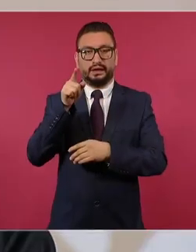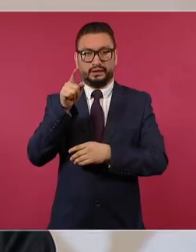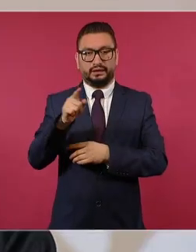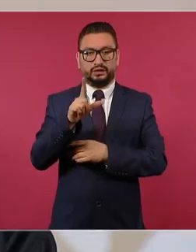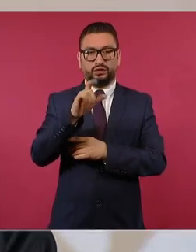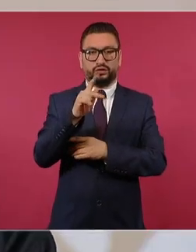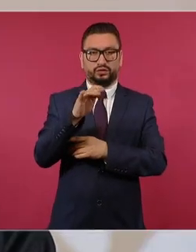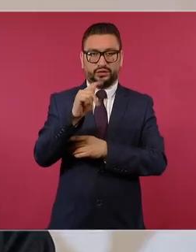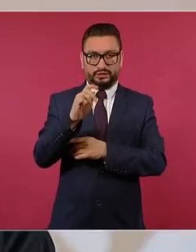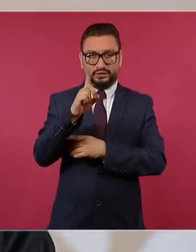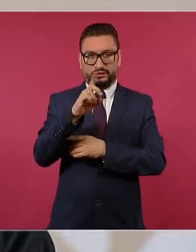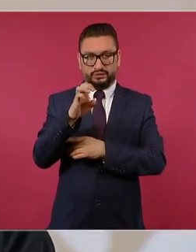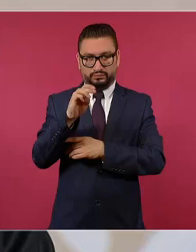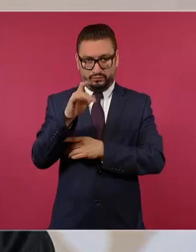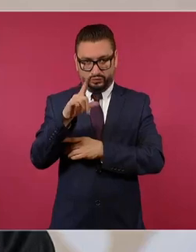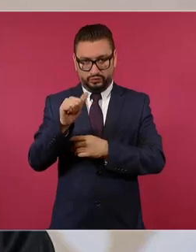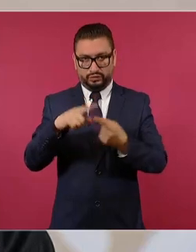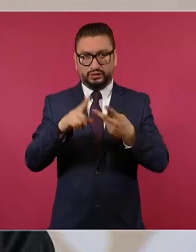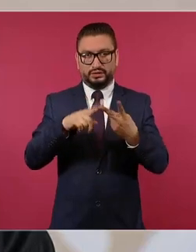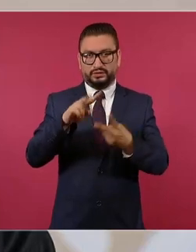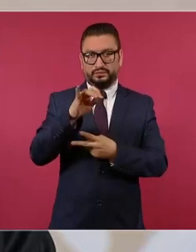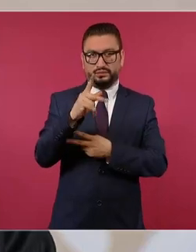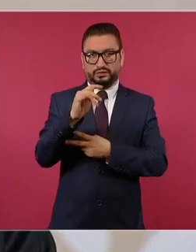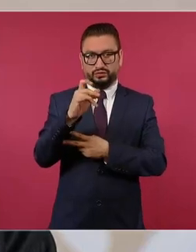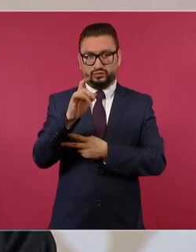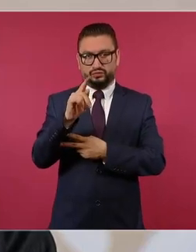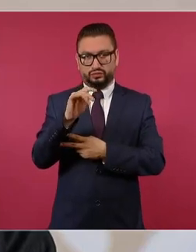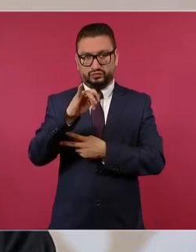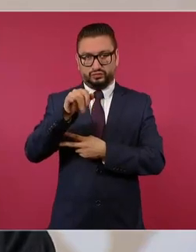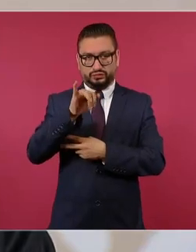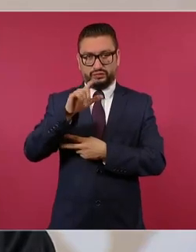Trujillo. Entonces, aquí está